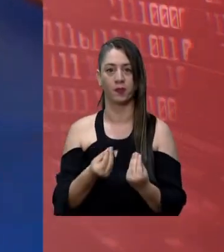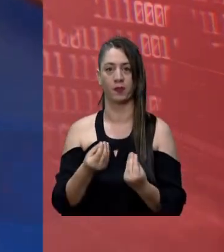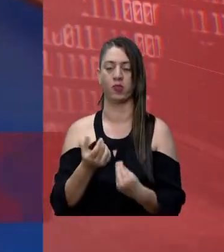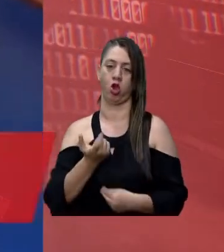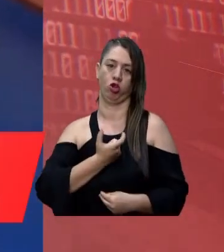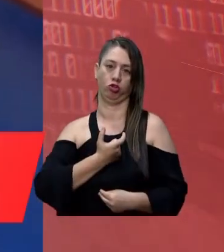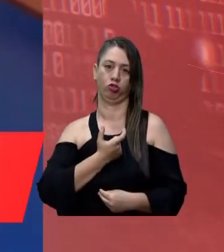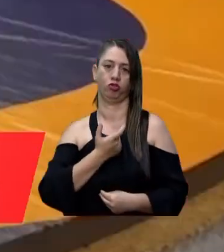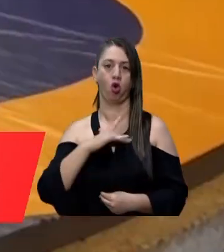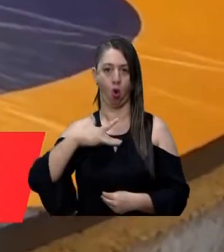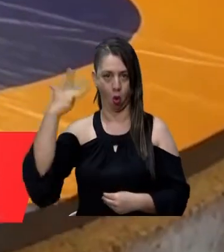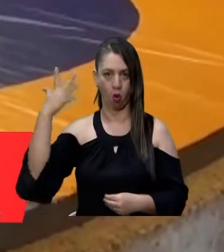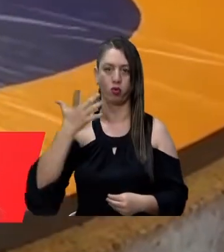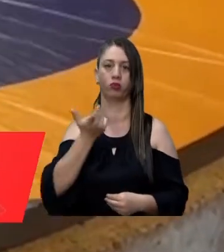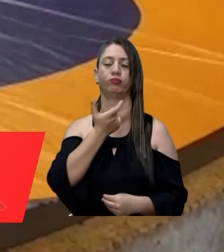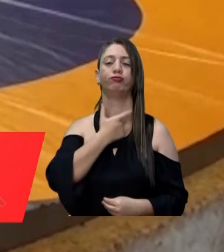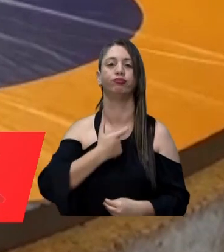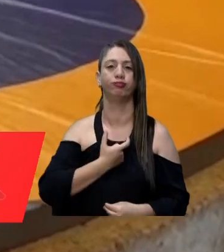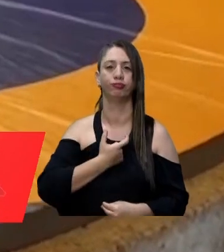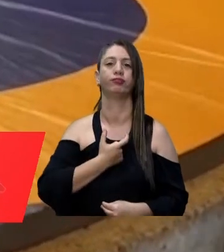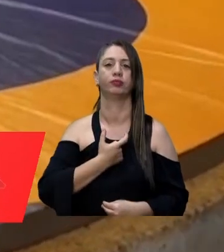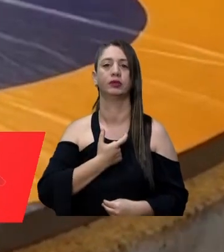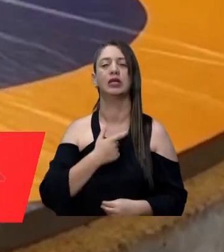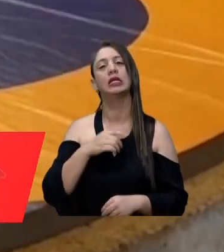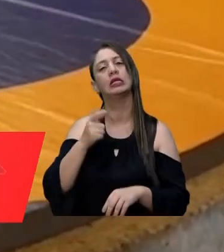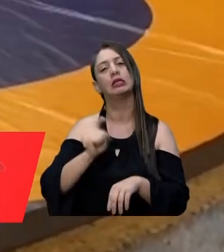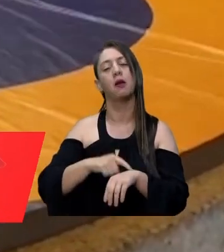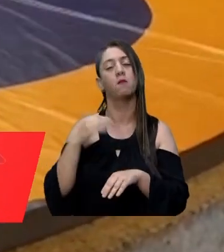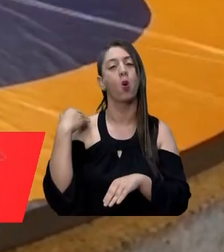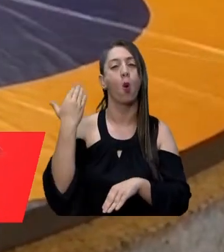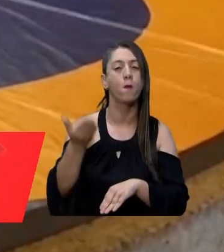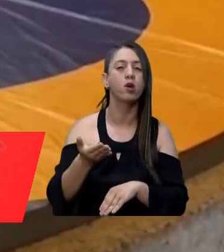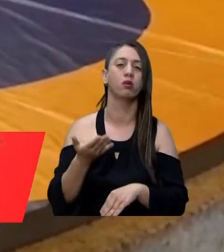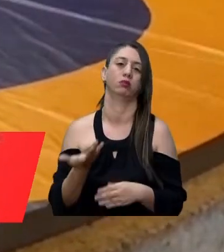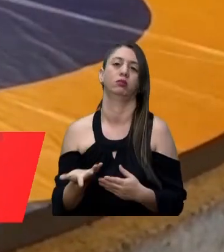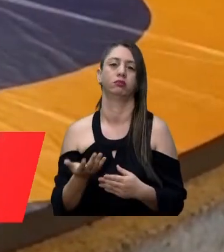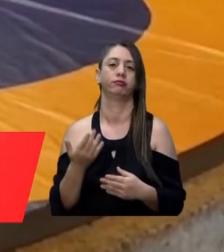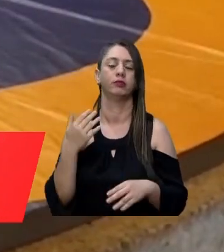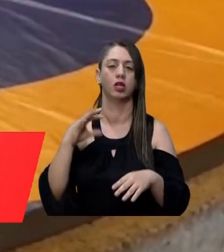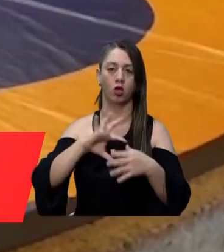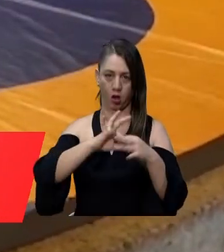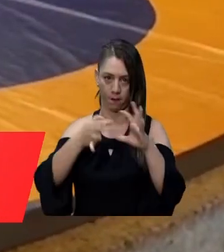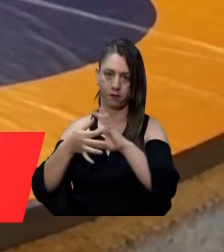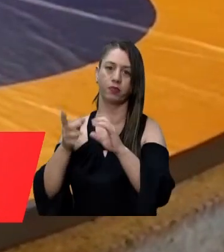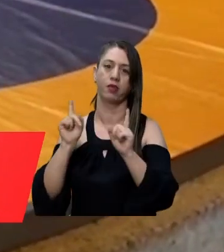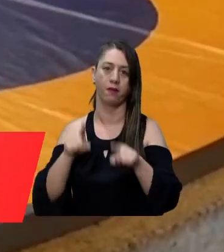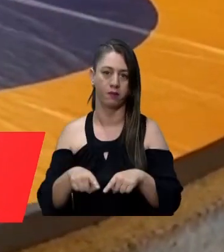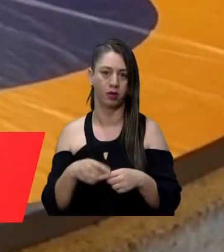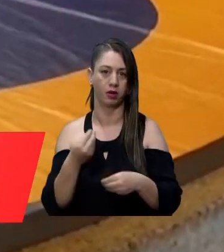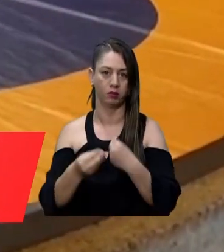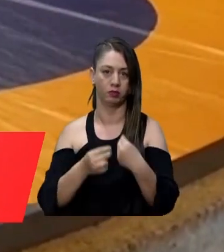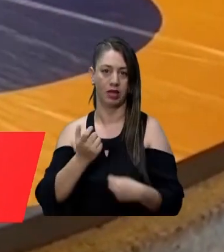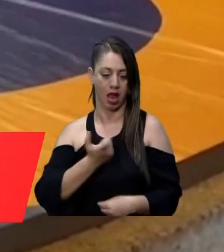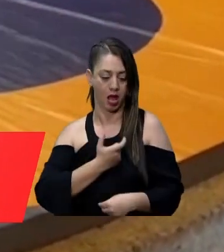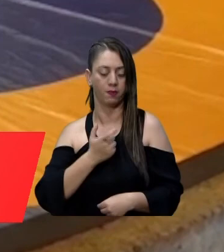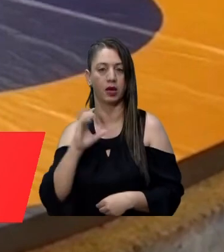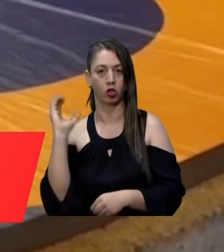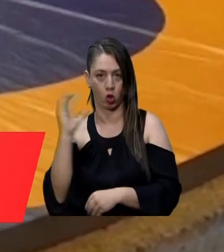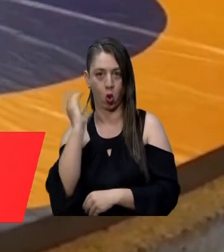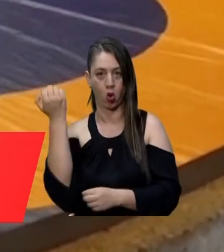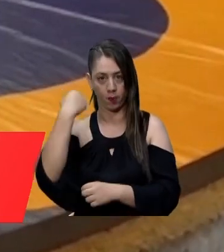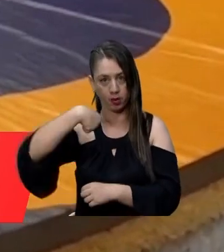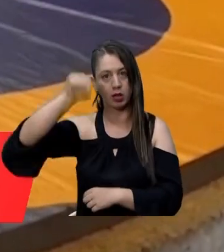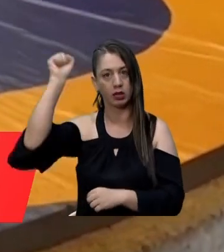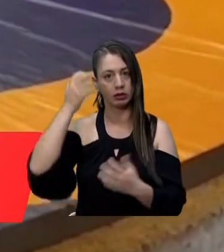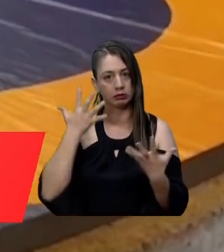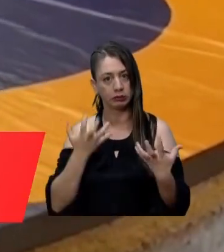dorada. Mi objetivo a mediano plazo es el campeonato panamericano juvenil y también traer la presea dorada para Colombia,